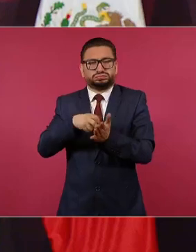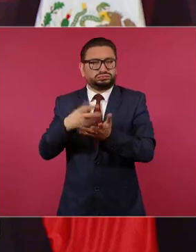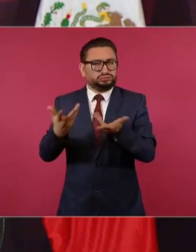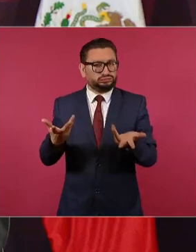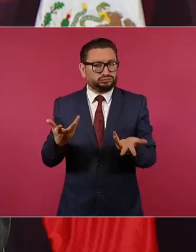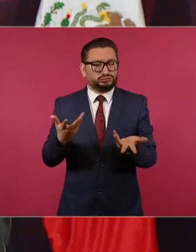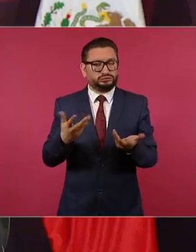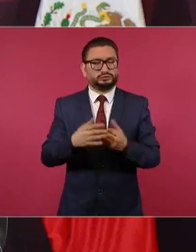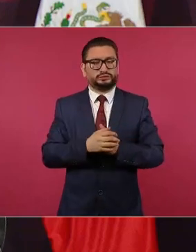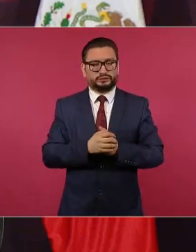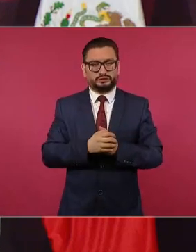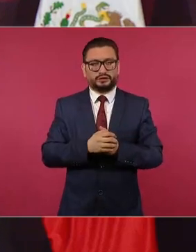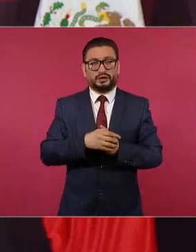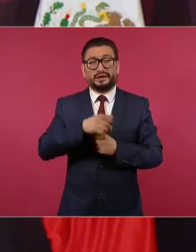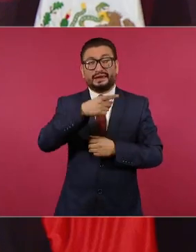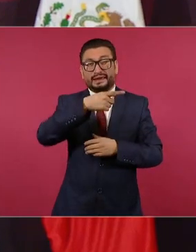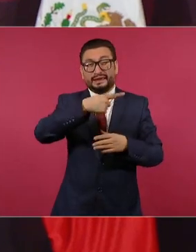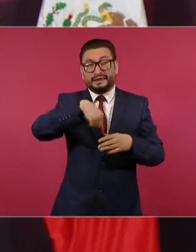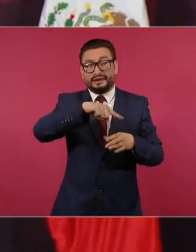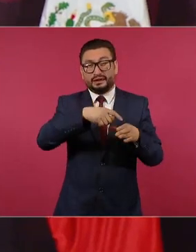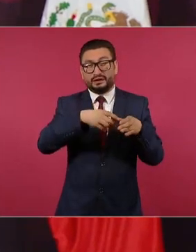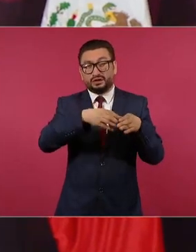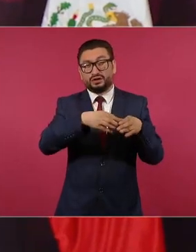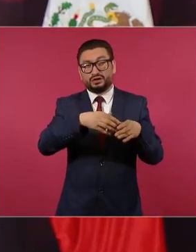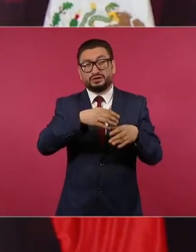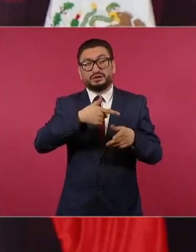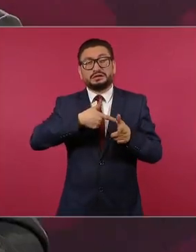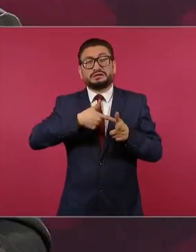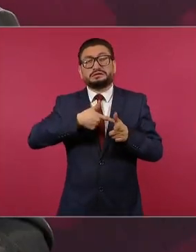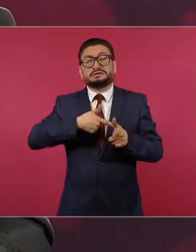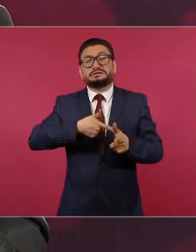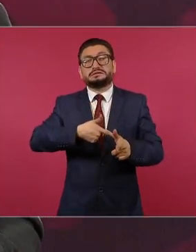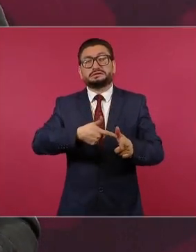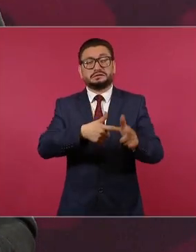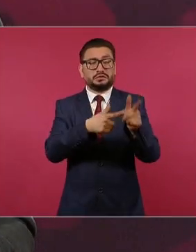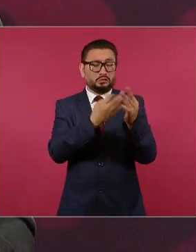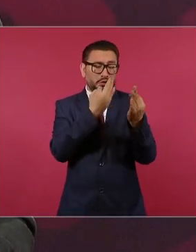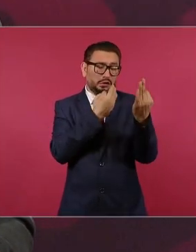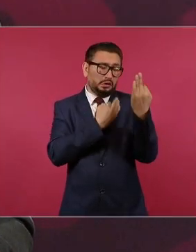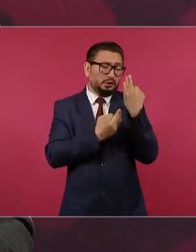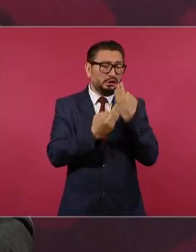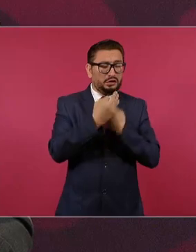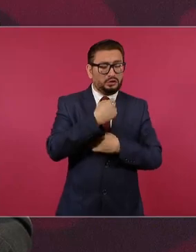de no mantenerse en la autocomplacencia.